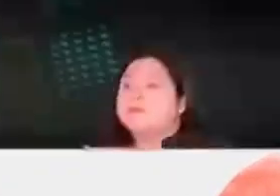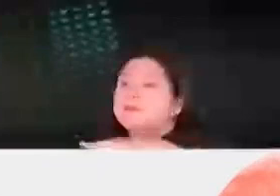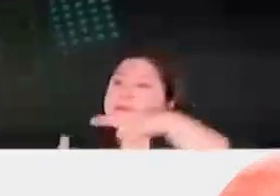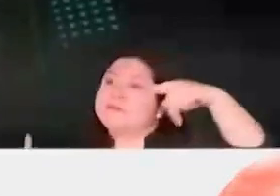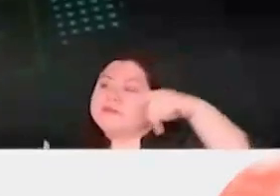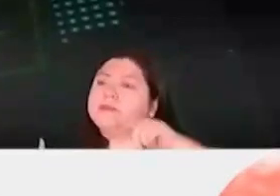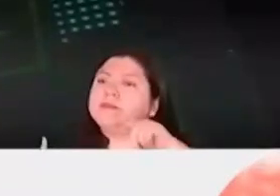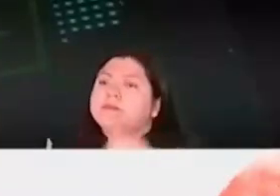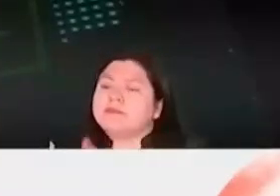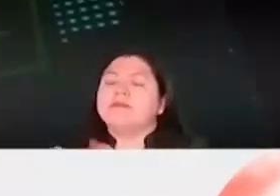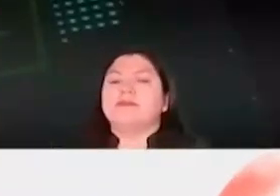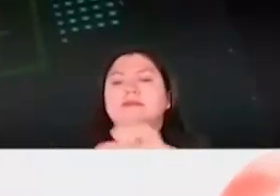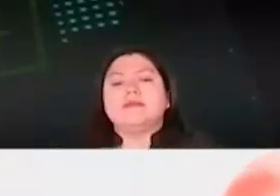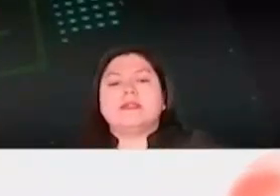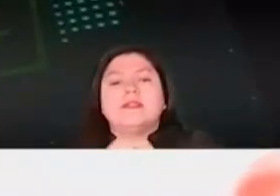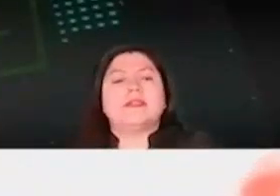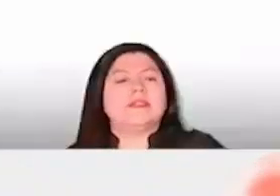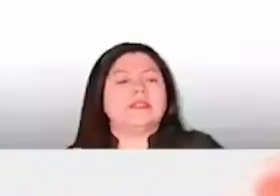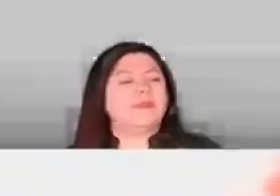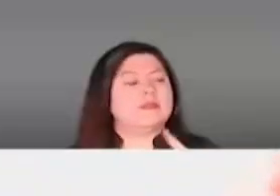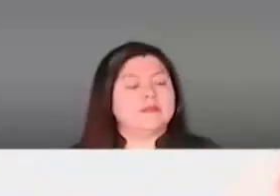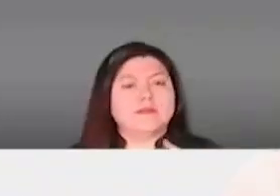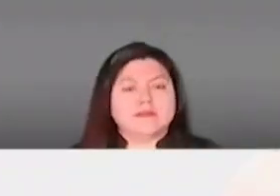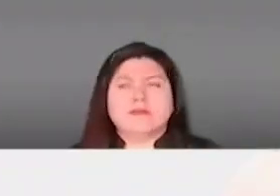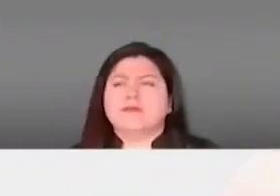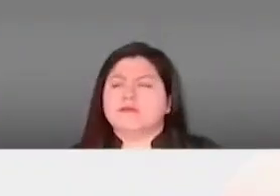55.750. Es de recordar que las personas obtendrán la